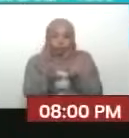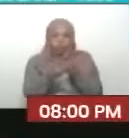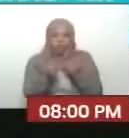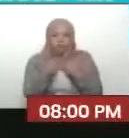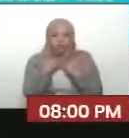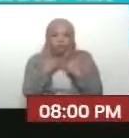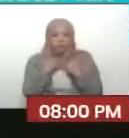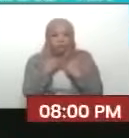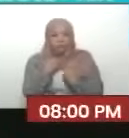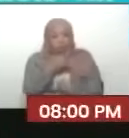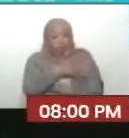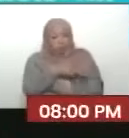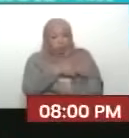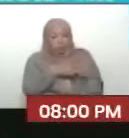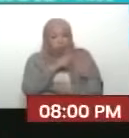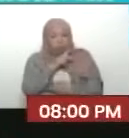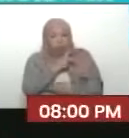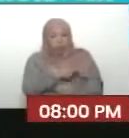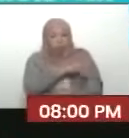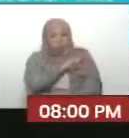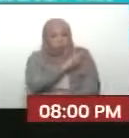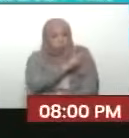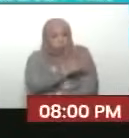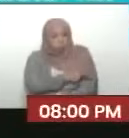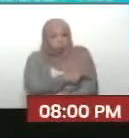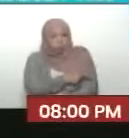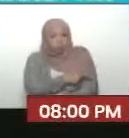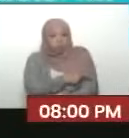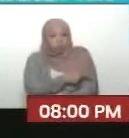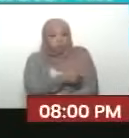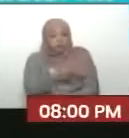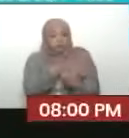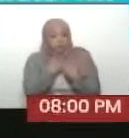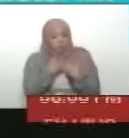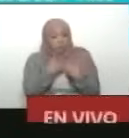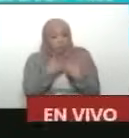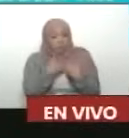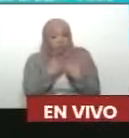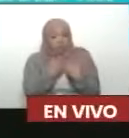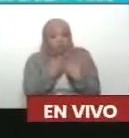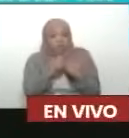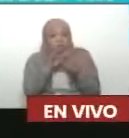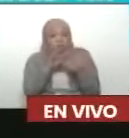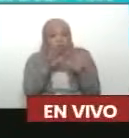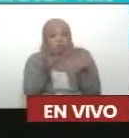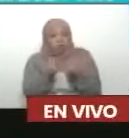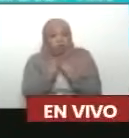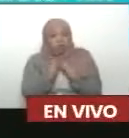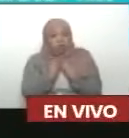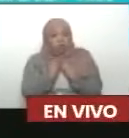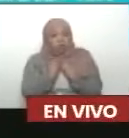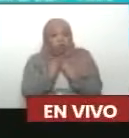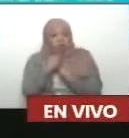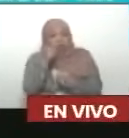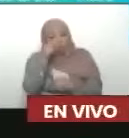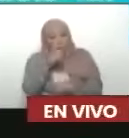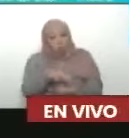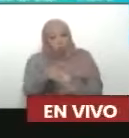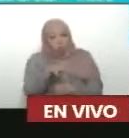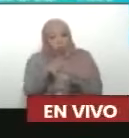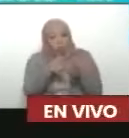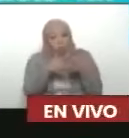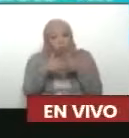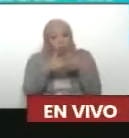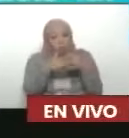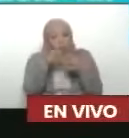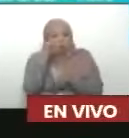negativa, fuerte. Y veamos cómo afectó la pandemia la vida de tantos pueblos. en Estados